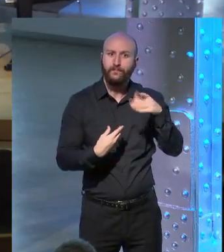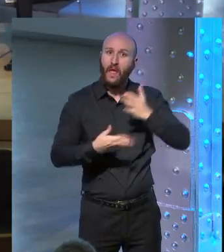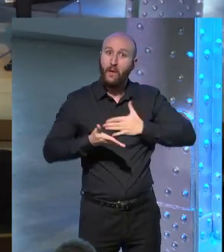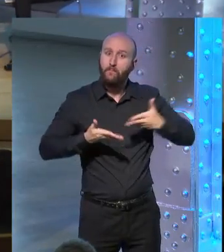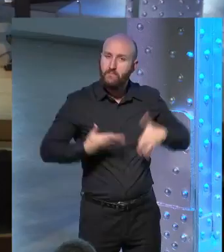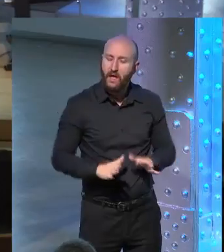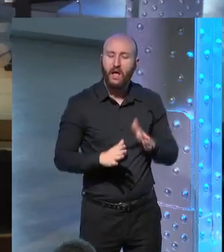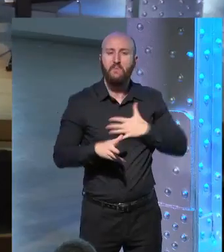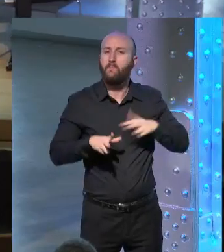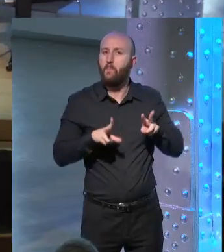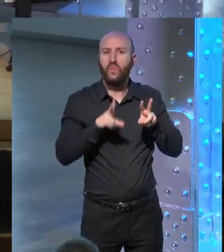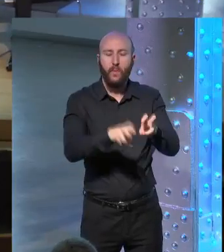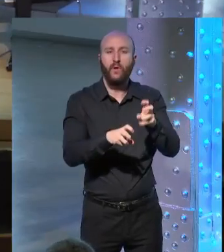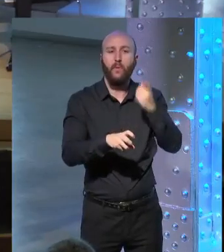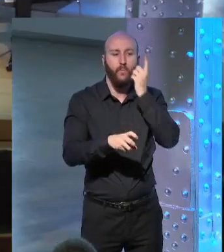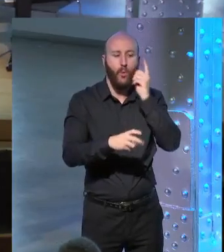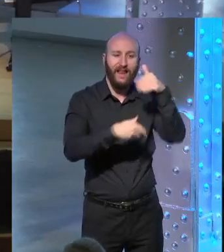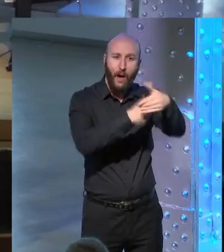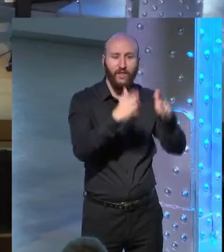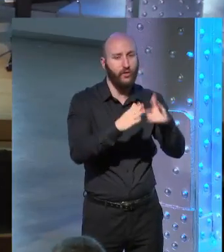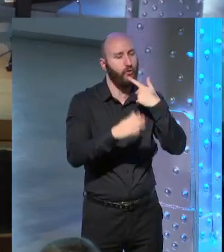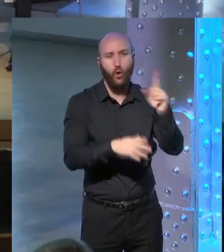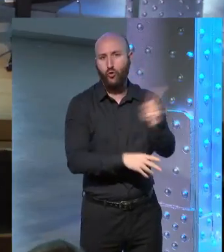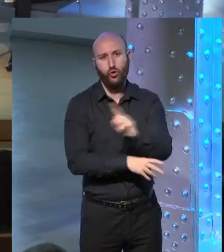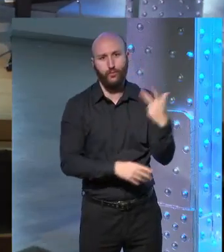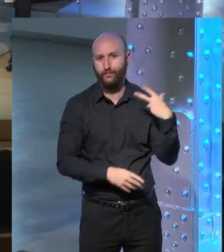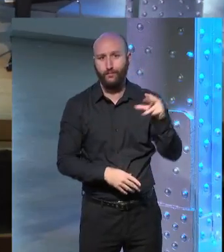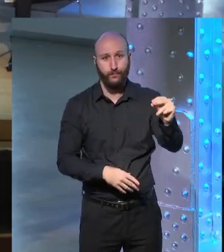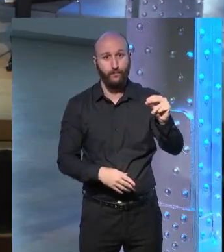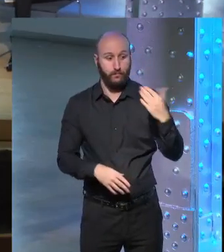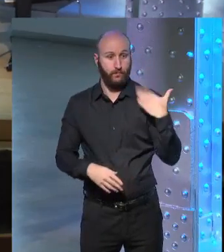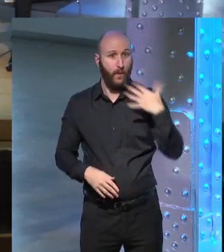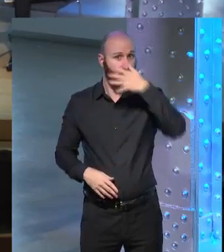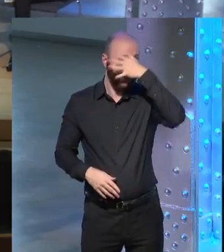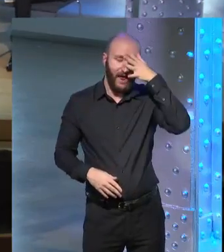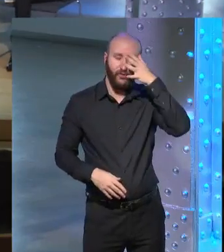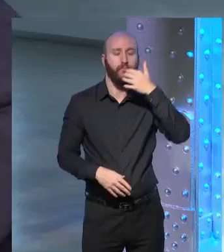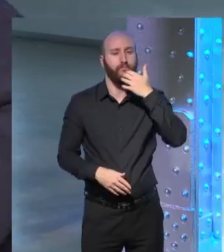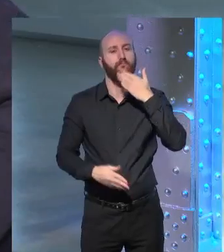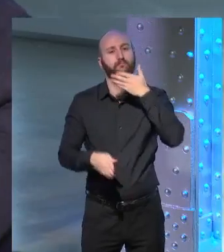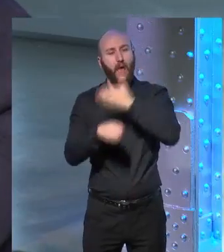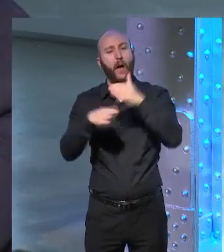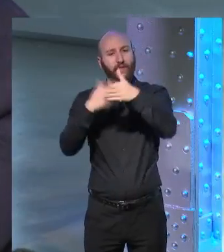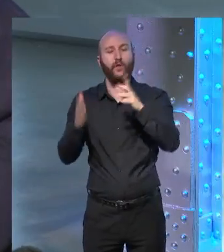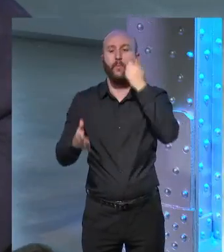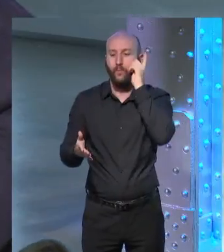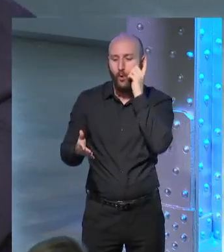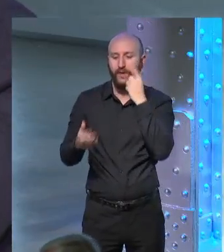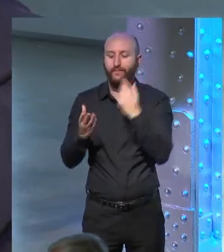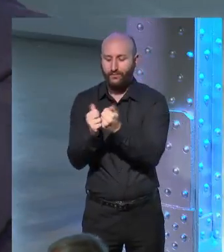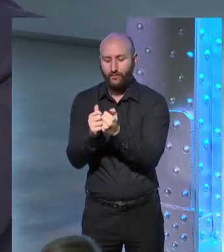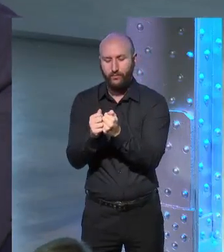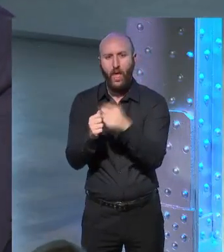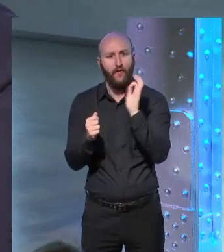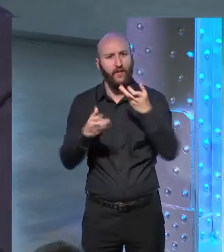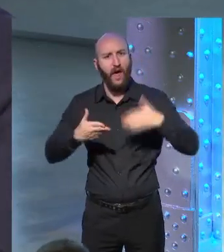le dejaba meterse el móvil en la habitación. Un día este verano se metió el móvil en la habitación. Es una niña, como dices tú, saca muy buenas notas,